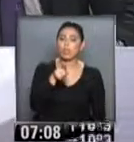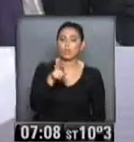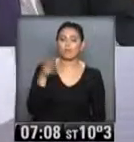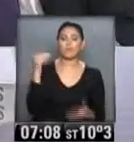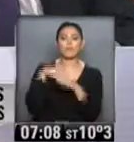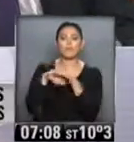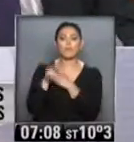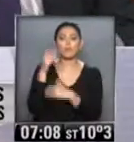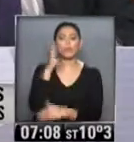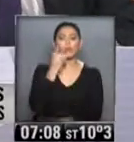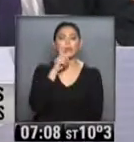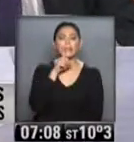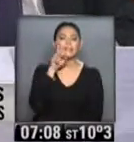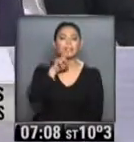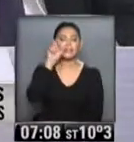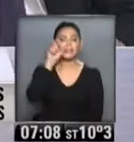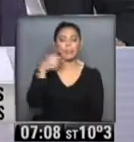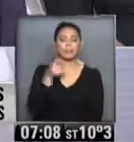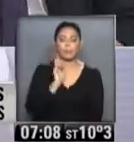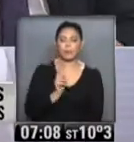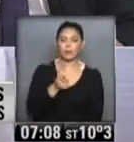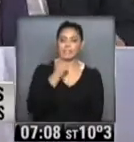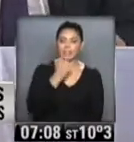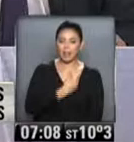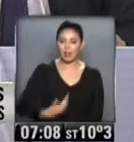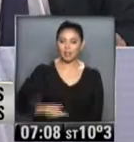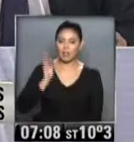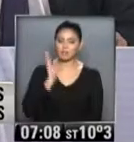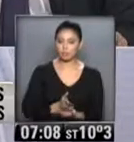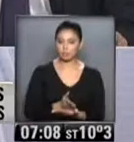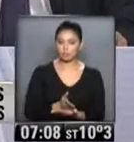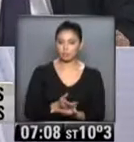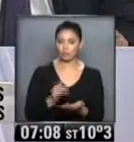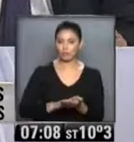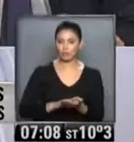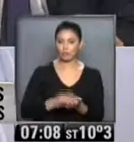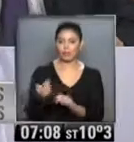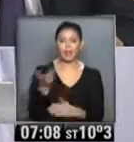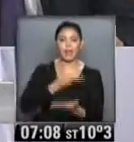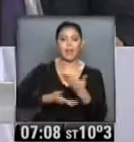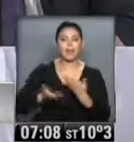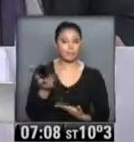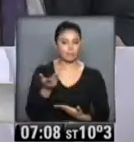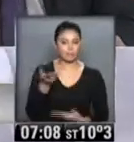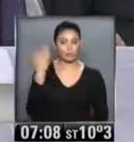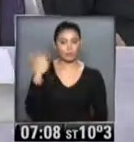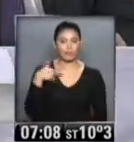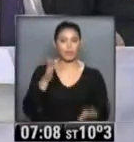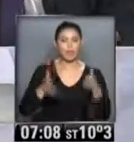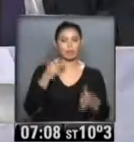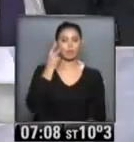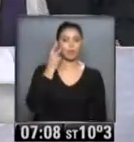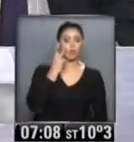habló de los riesgos que tendría una medida que sancione a Argentina con respecto al canje de deuda que hizo entre los